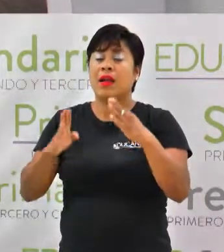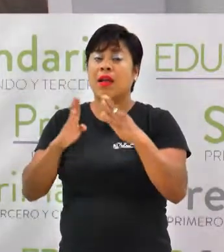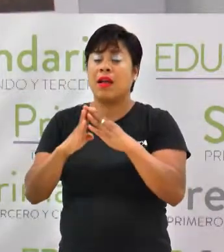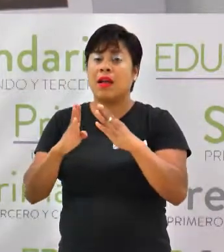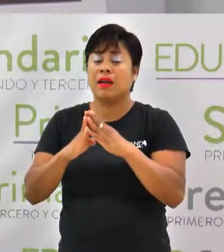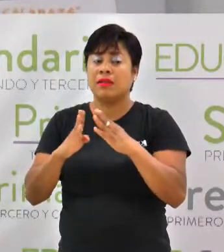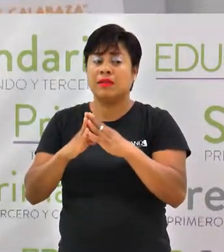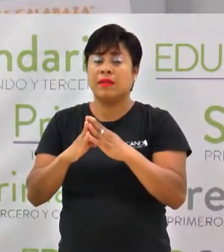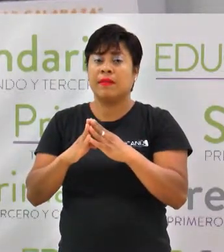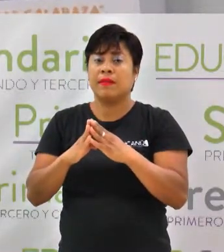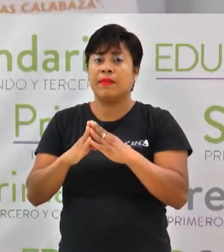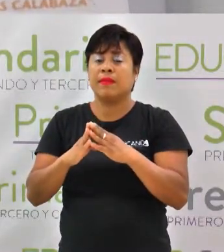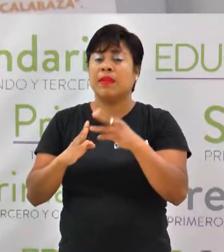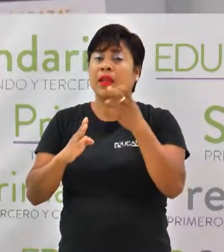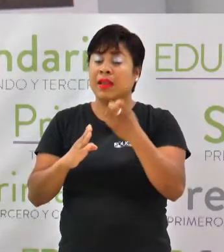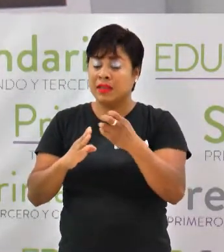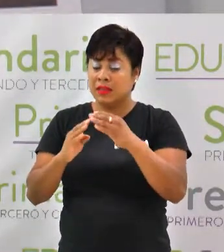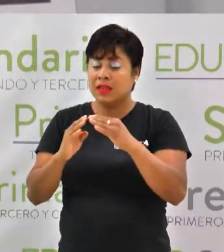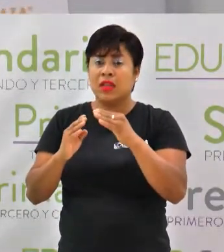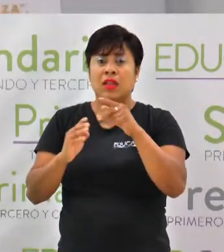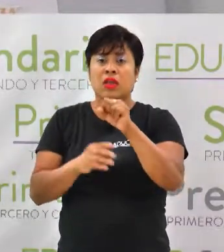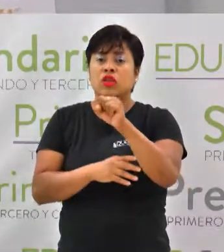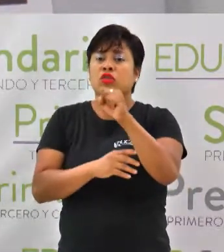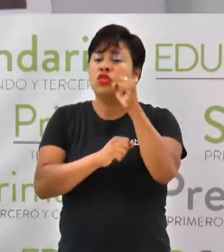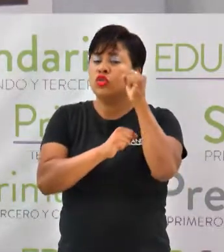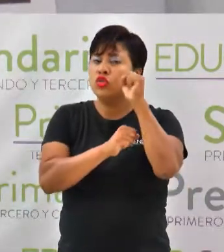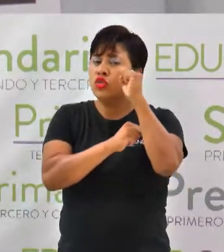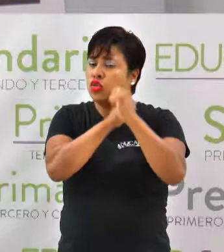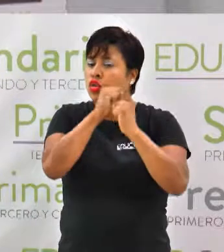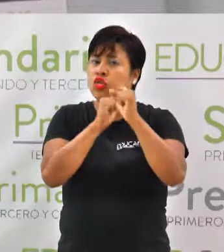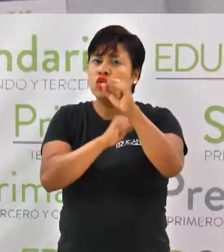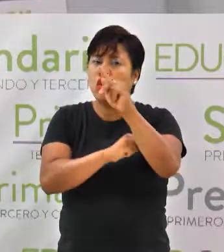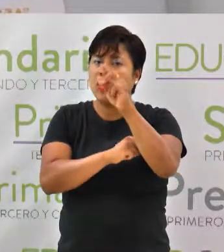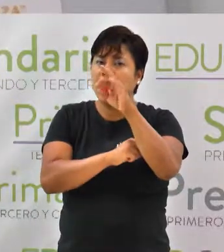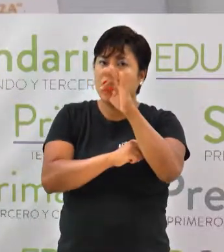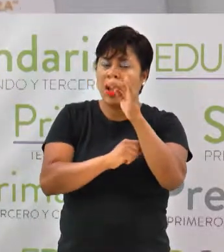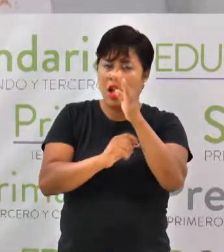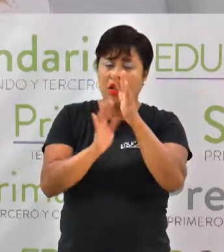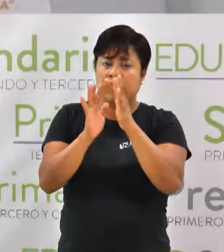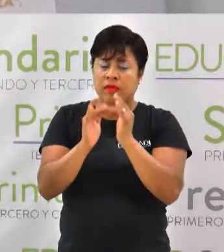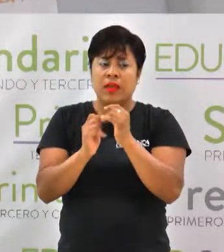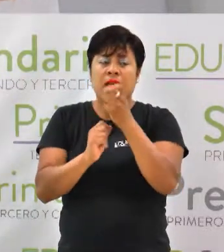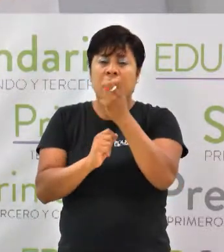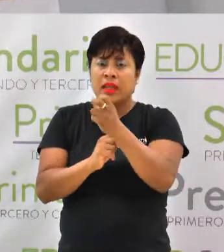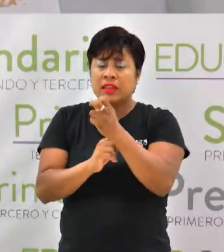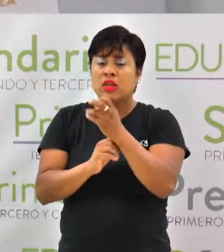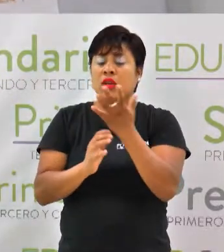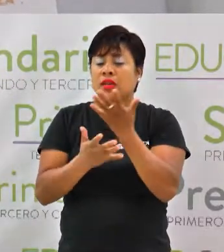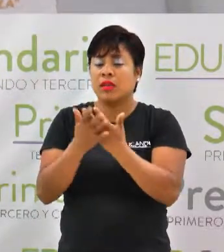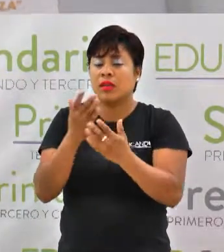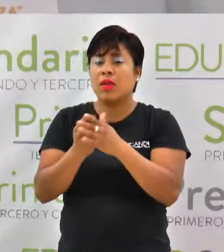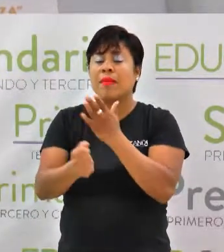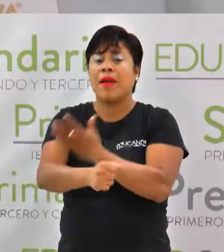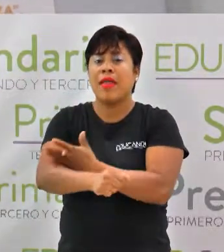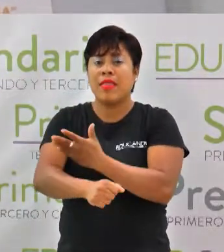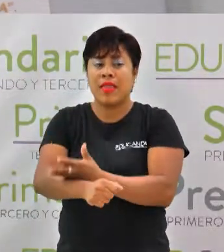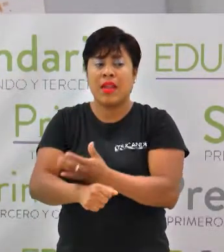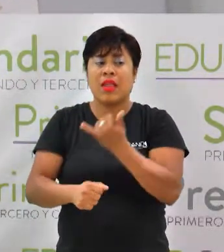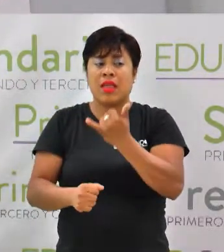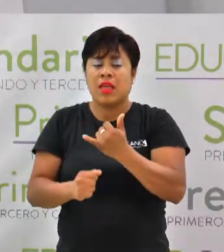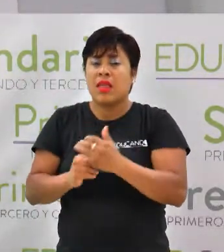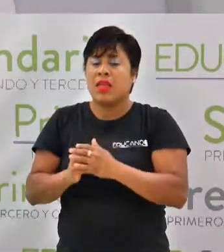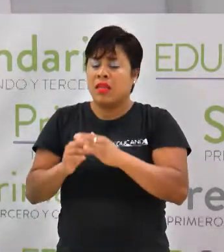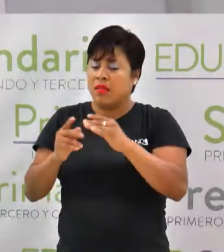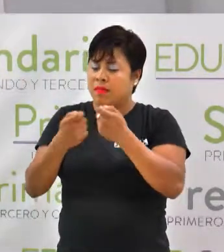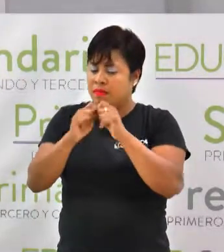Esta es una choza típica de Sudáfrica. Es fácil de desarmar, está construida con madera